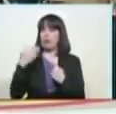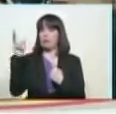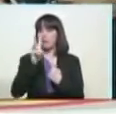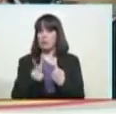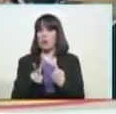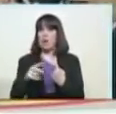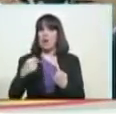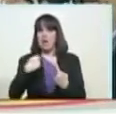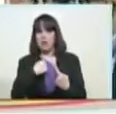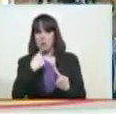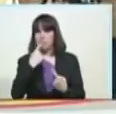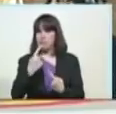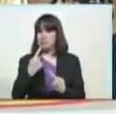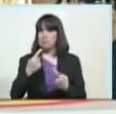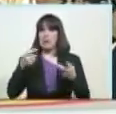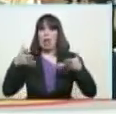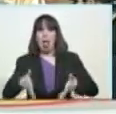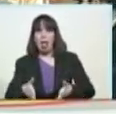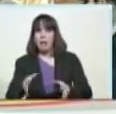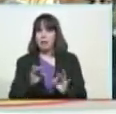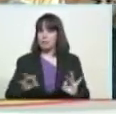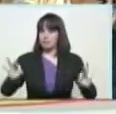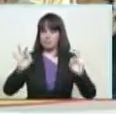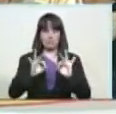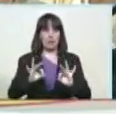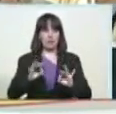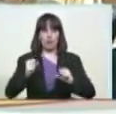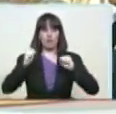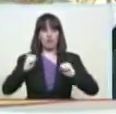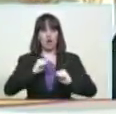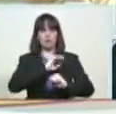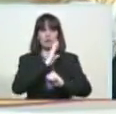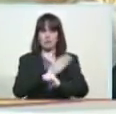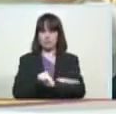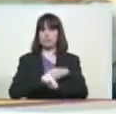y no he pedido cuartel ni edad o cuartel